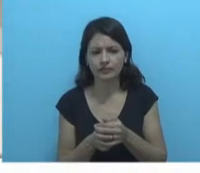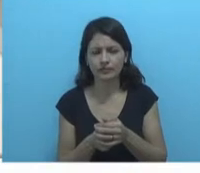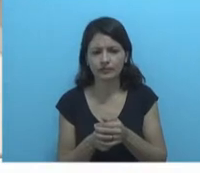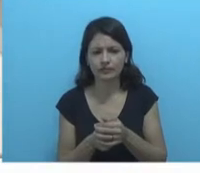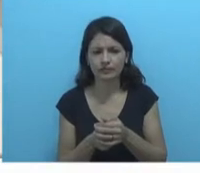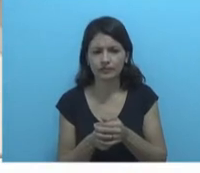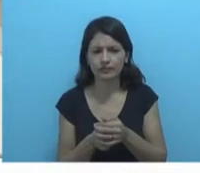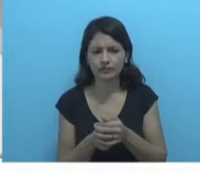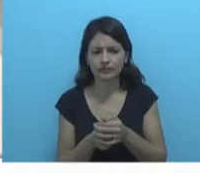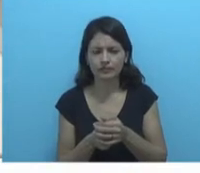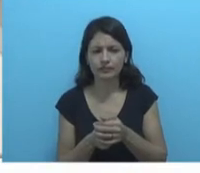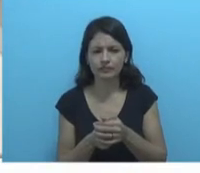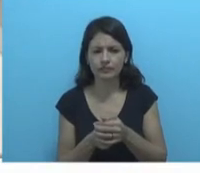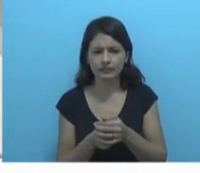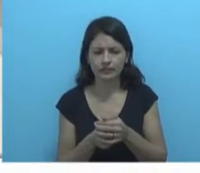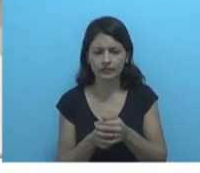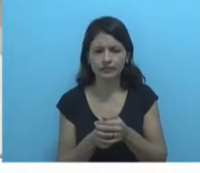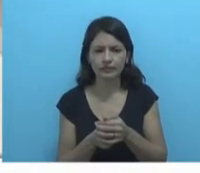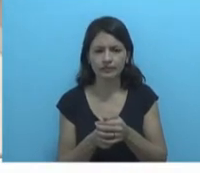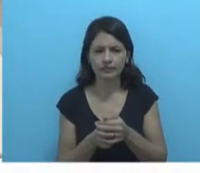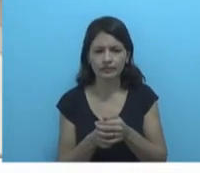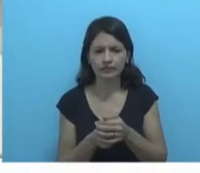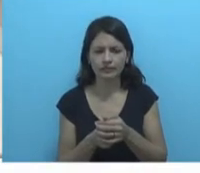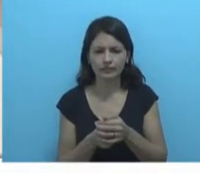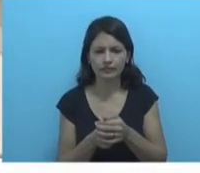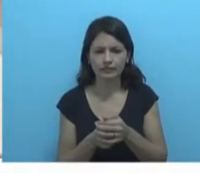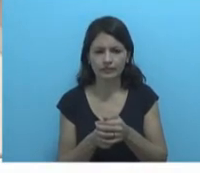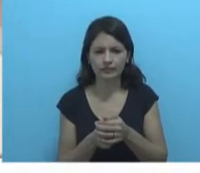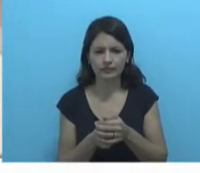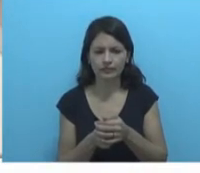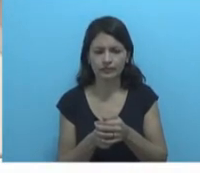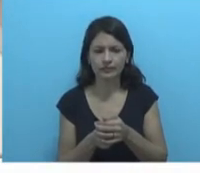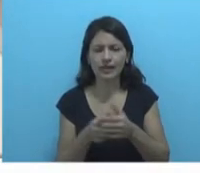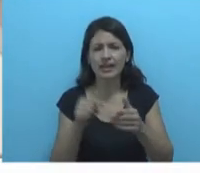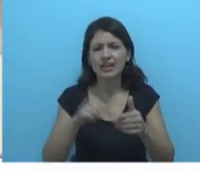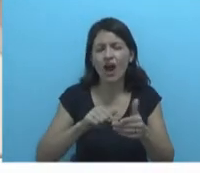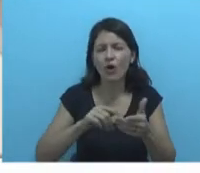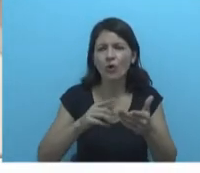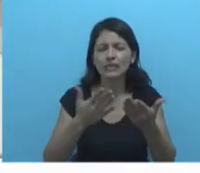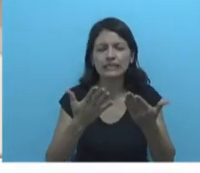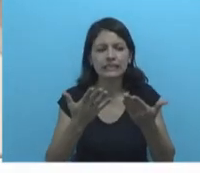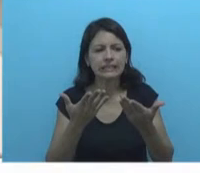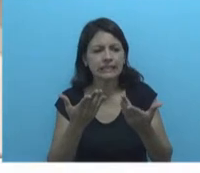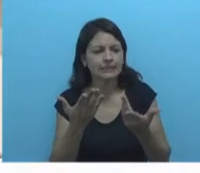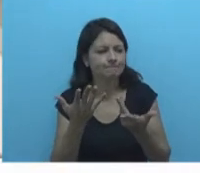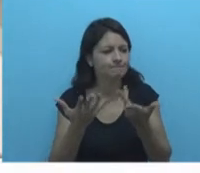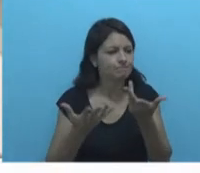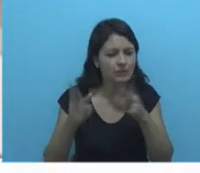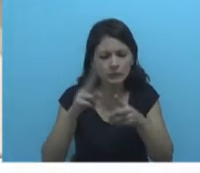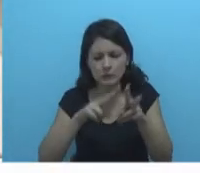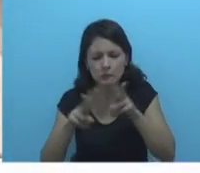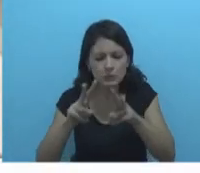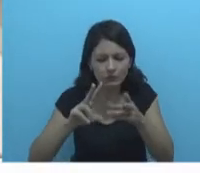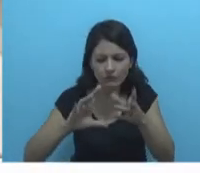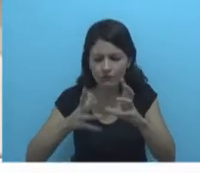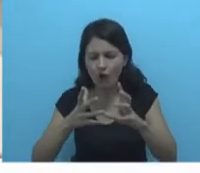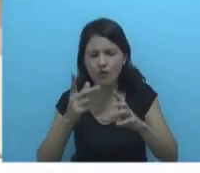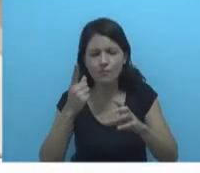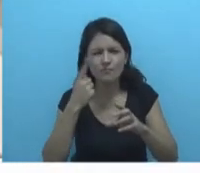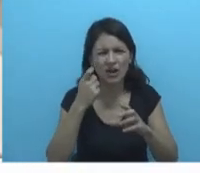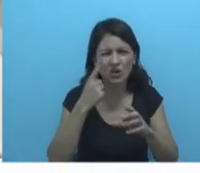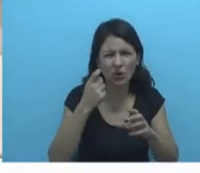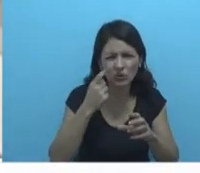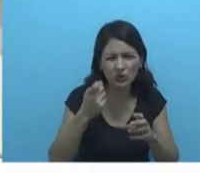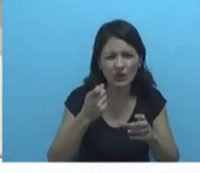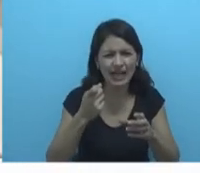argentinos. Claramente, esta forma de intentar controlar los índices de inflación han fracasado en la